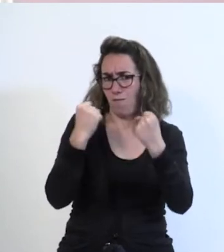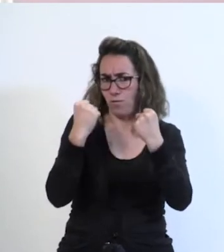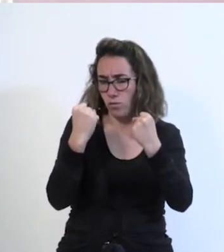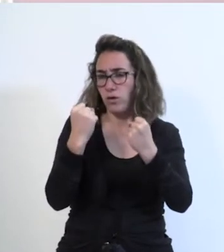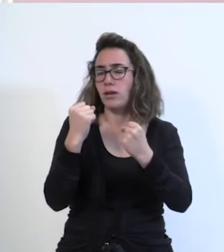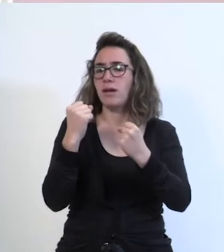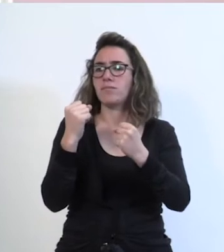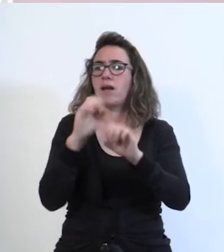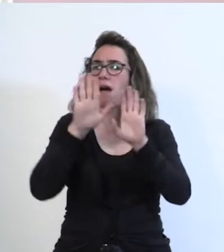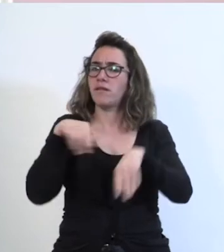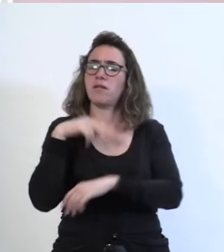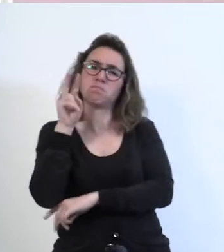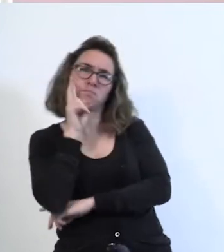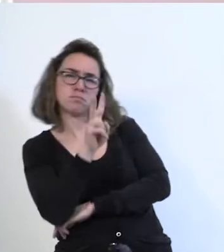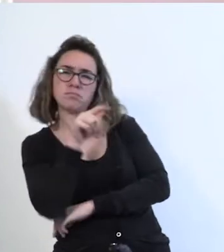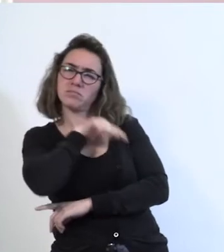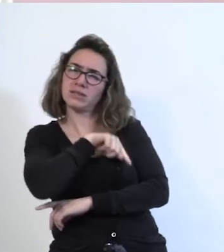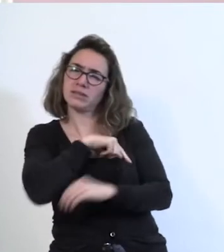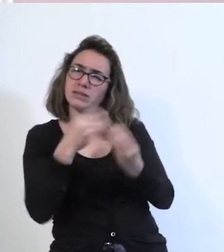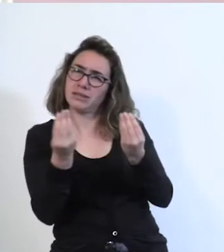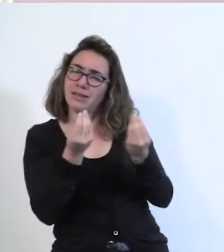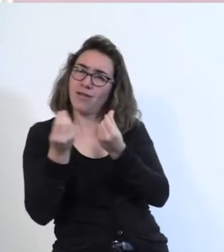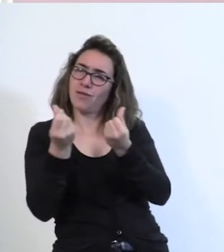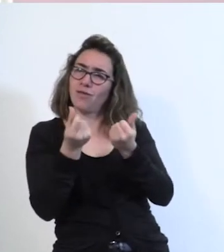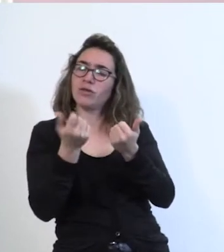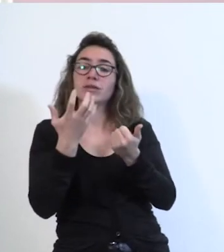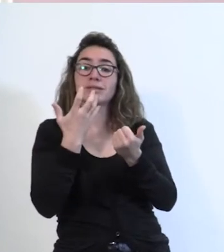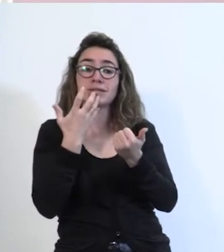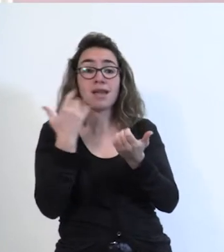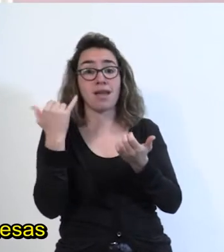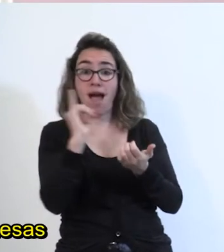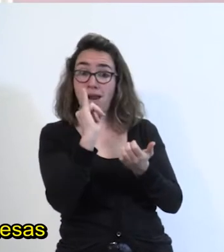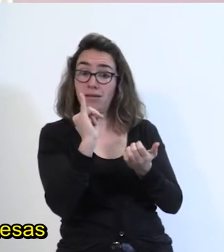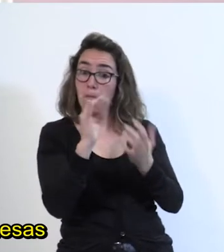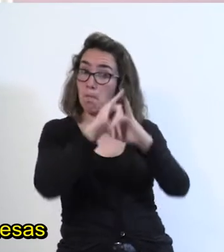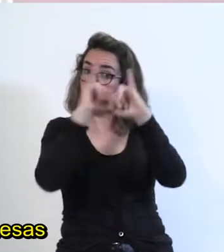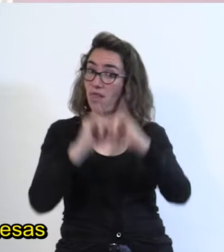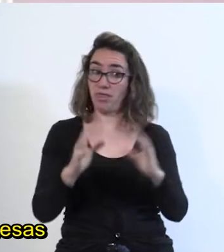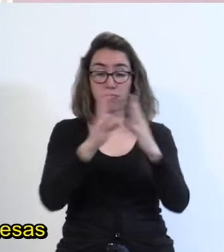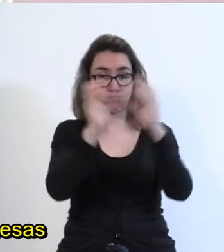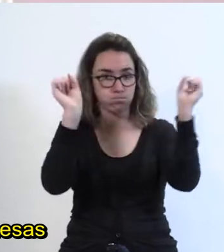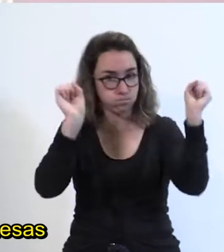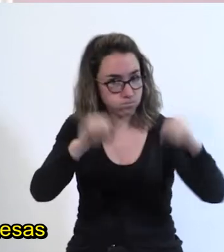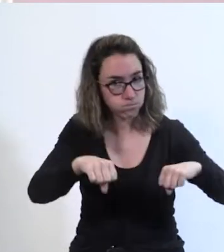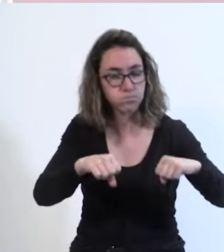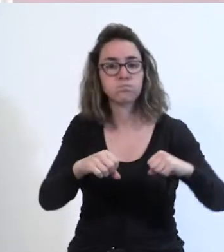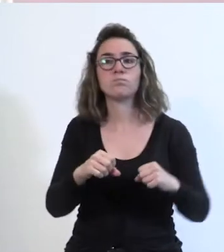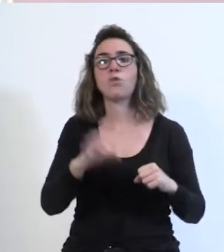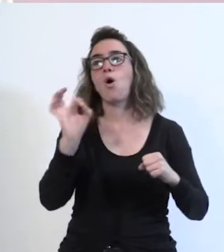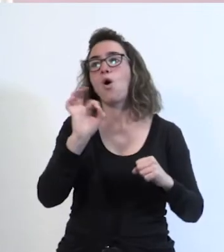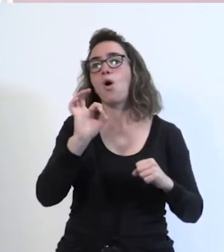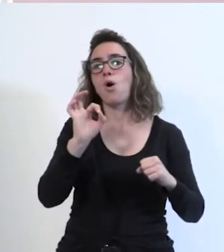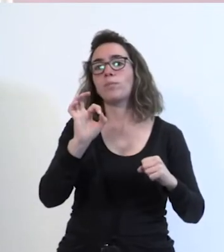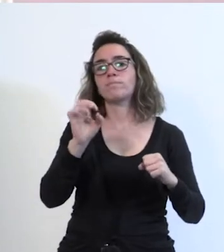importante, da la sensación muchas veces de que cuando se consiguen acuerdos de paz o cuando se sientan en las mesas para